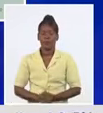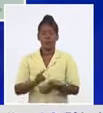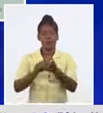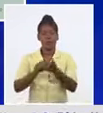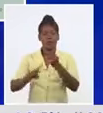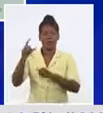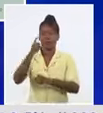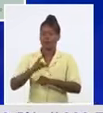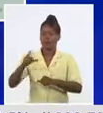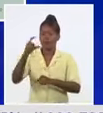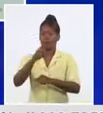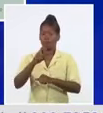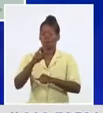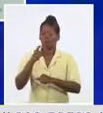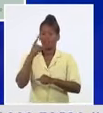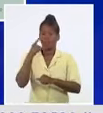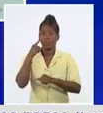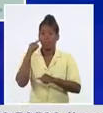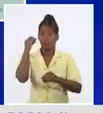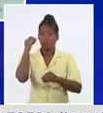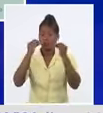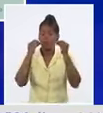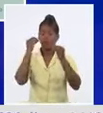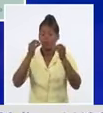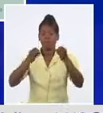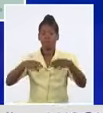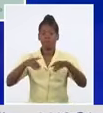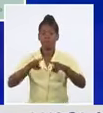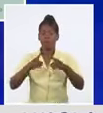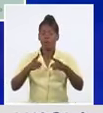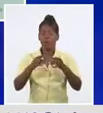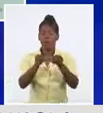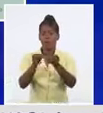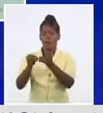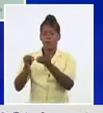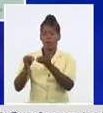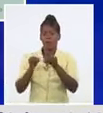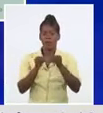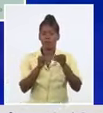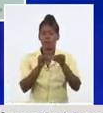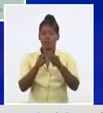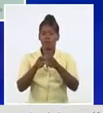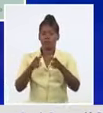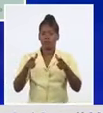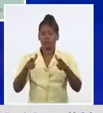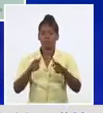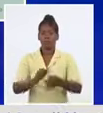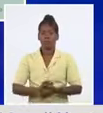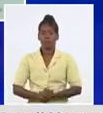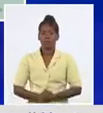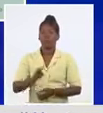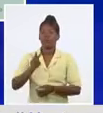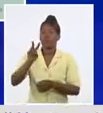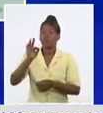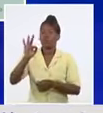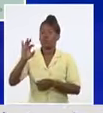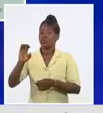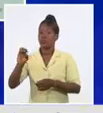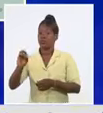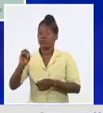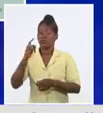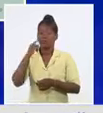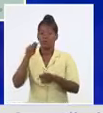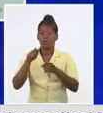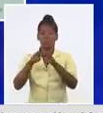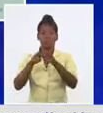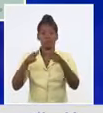una preocupante situación en estos momentos, 466 casos autóctonos, 280 casos más en relación con la